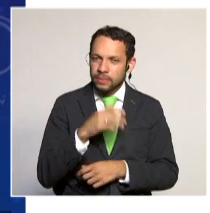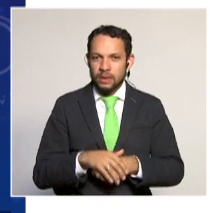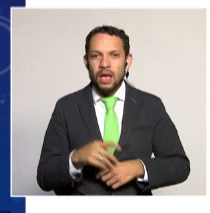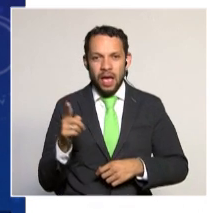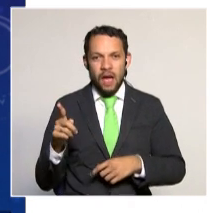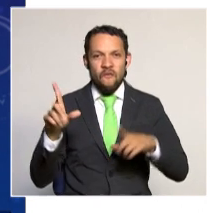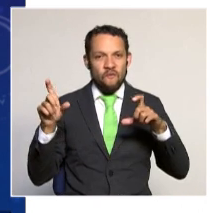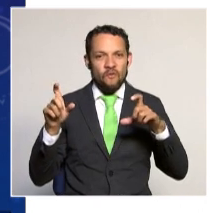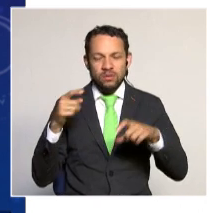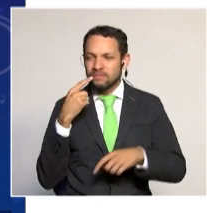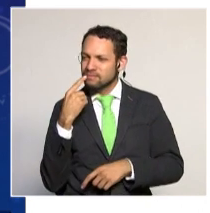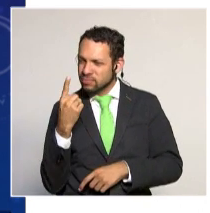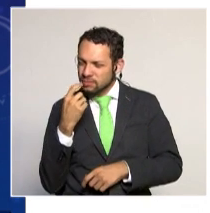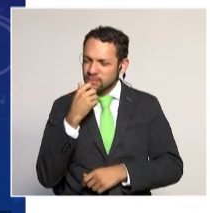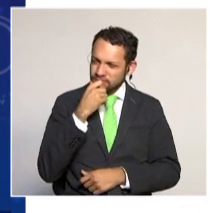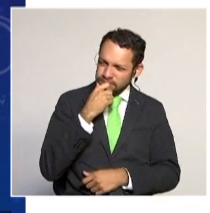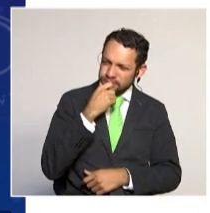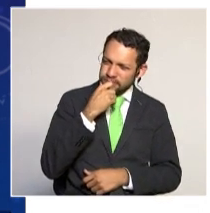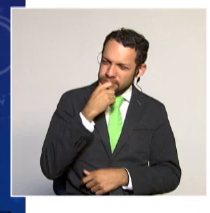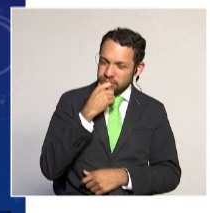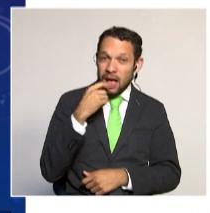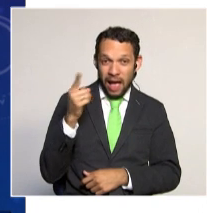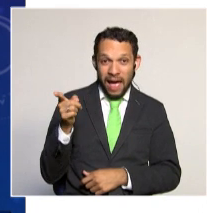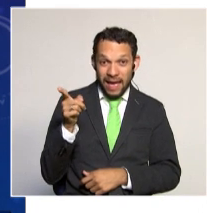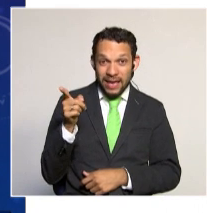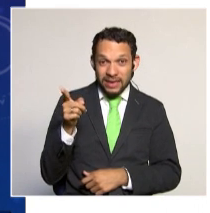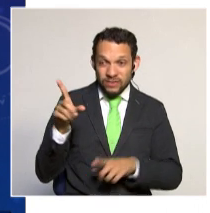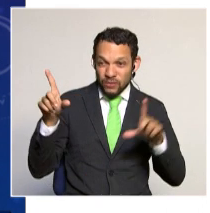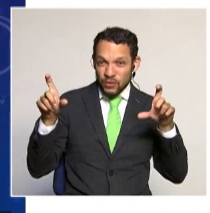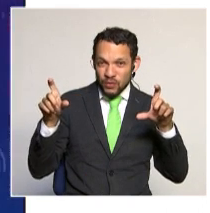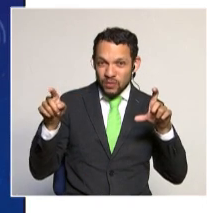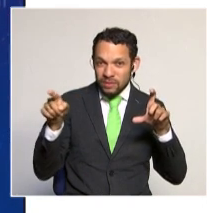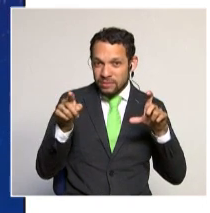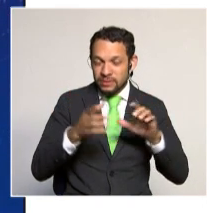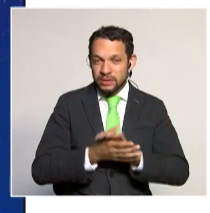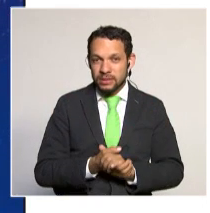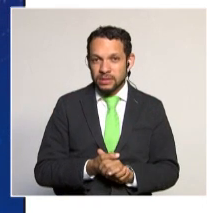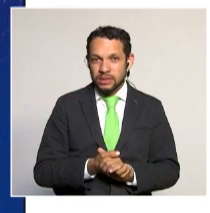Aquí observen ustedes, en este sector,